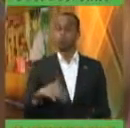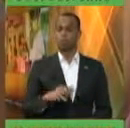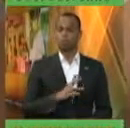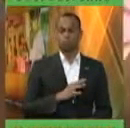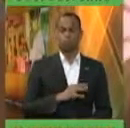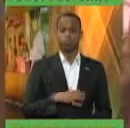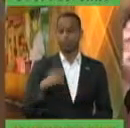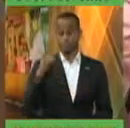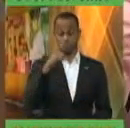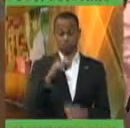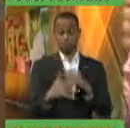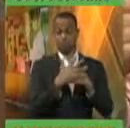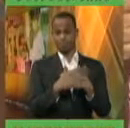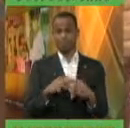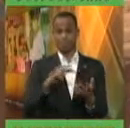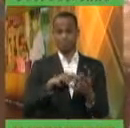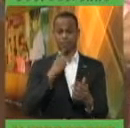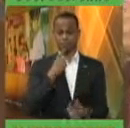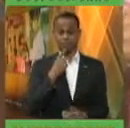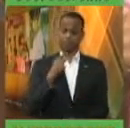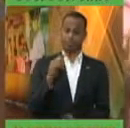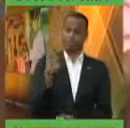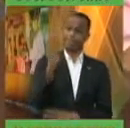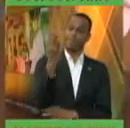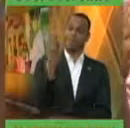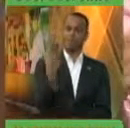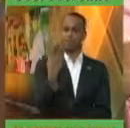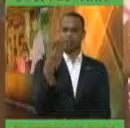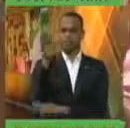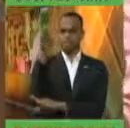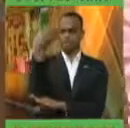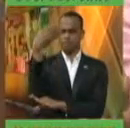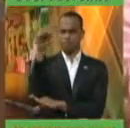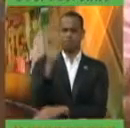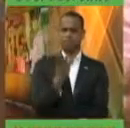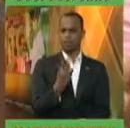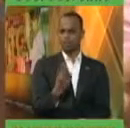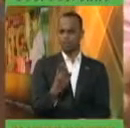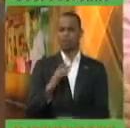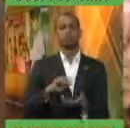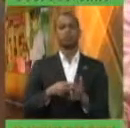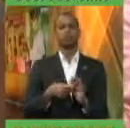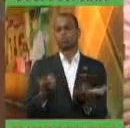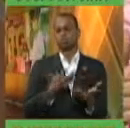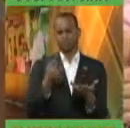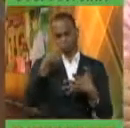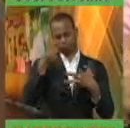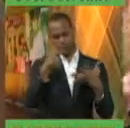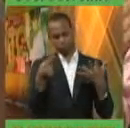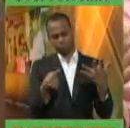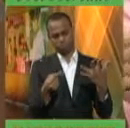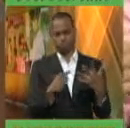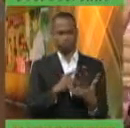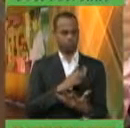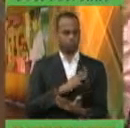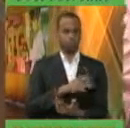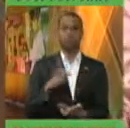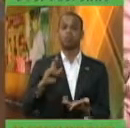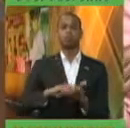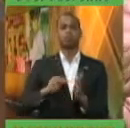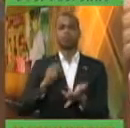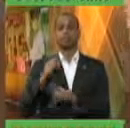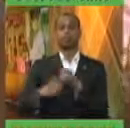azul esa playa representa que tiene todas las condiciones de saneamiento y por tanto eso vende